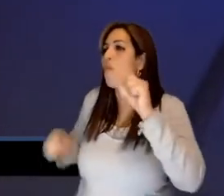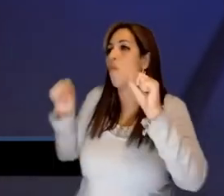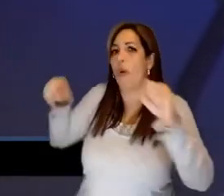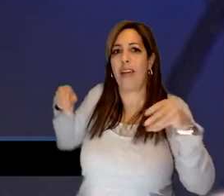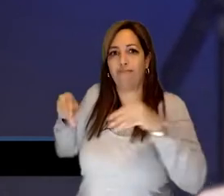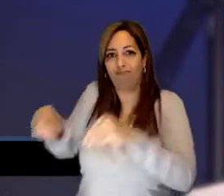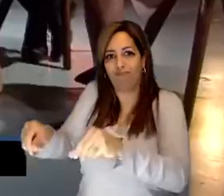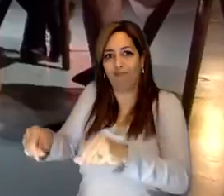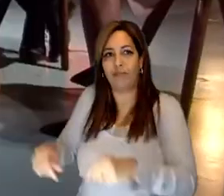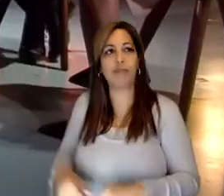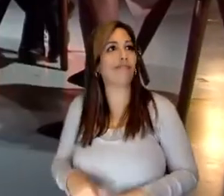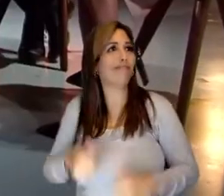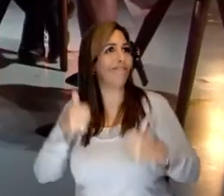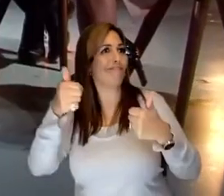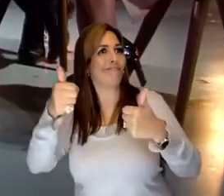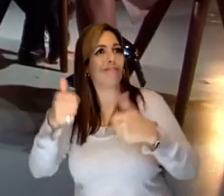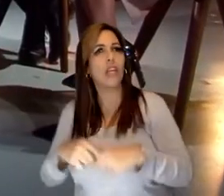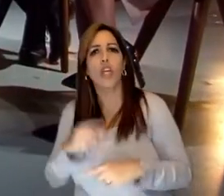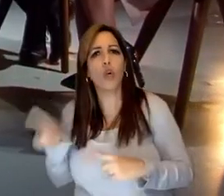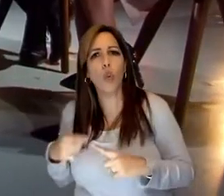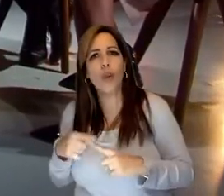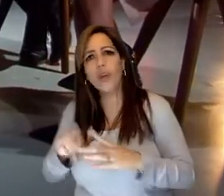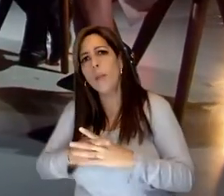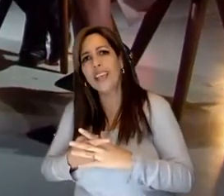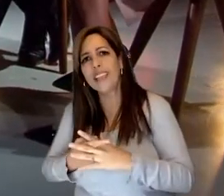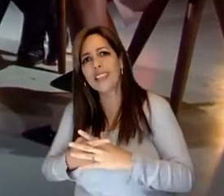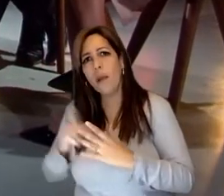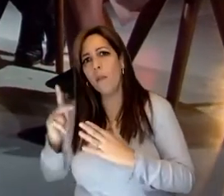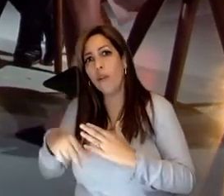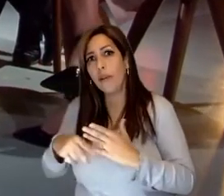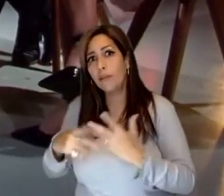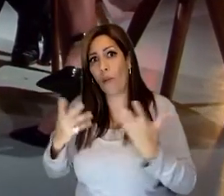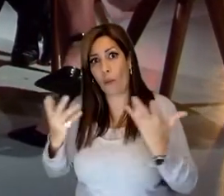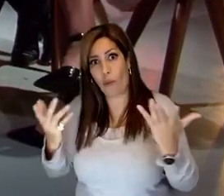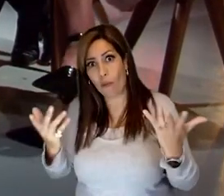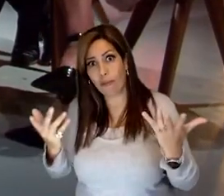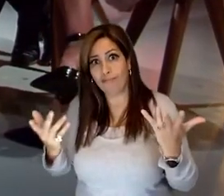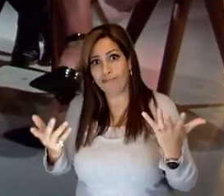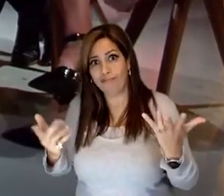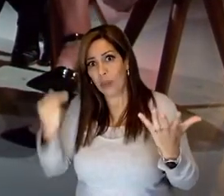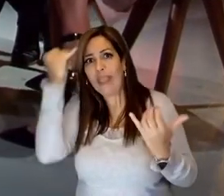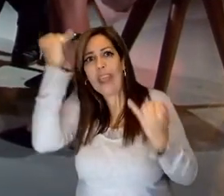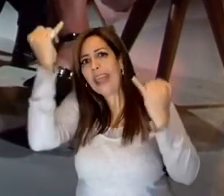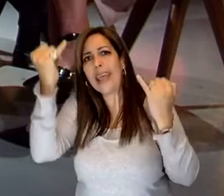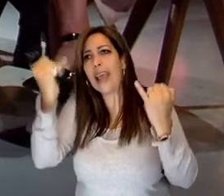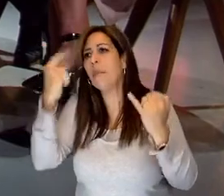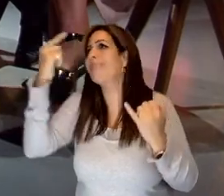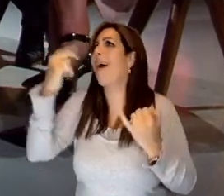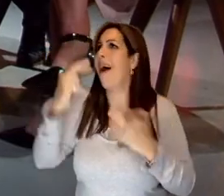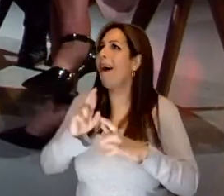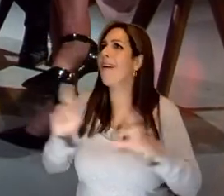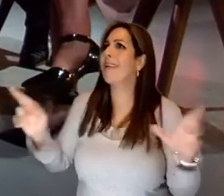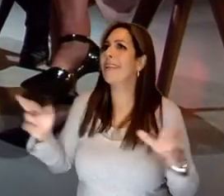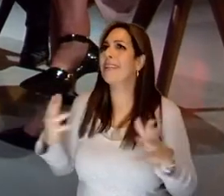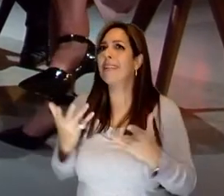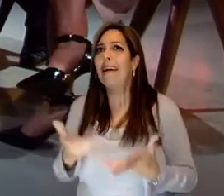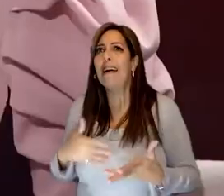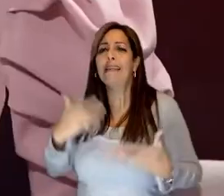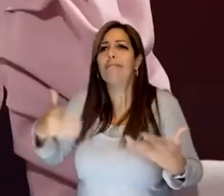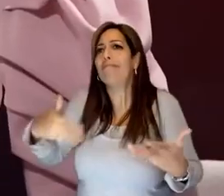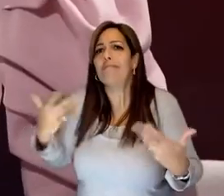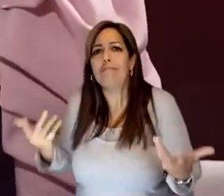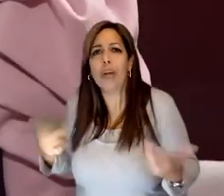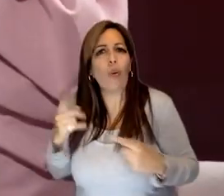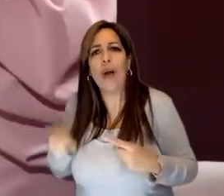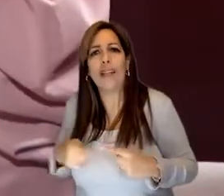para que lo puedan acondicionar y que estén en óptimas condiciones. Exacto. ¿Y cuándo empieza este proyecto o cuándo quizás también puedan tener en mente, bueno, va a estar ready, quizás en